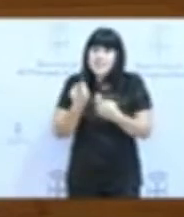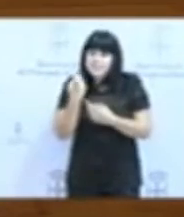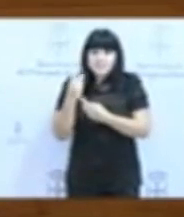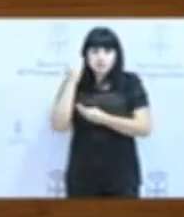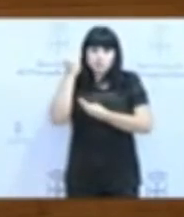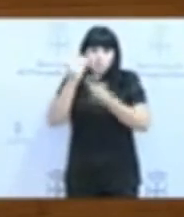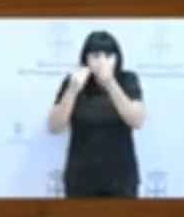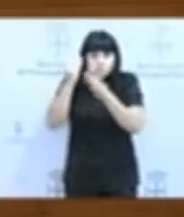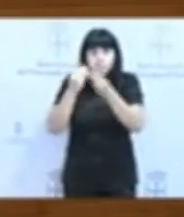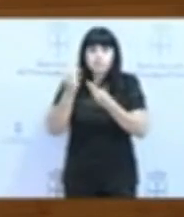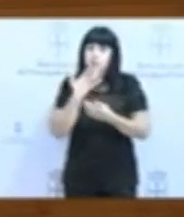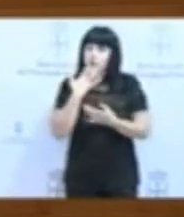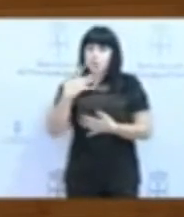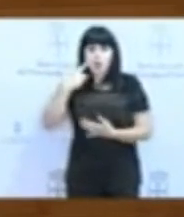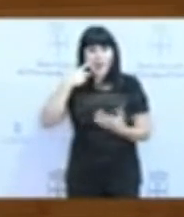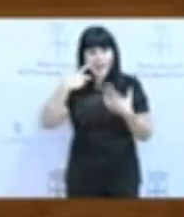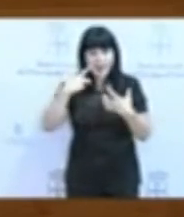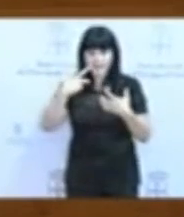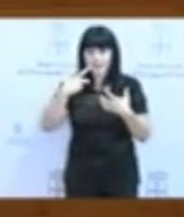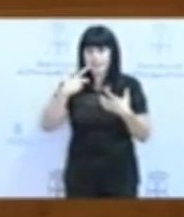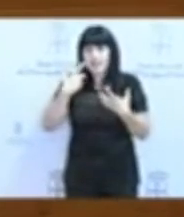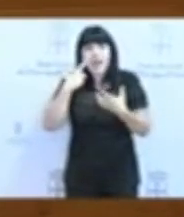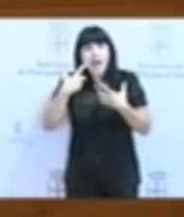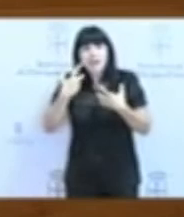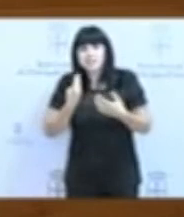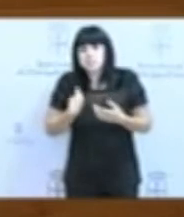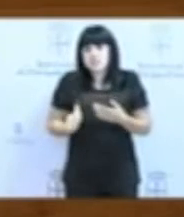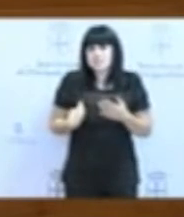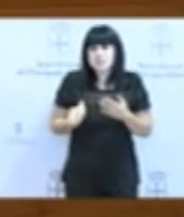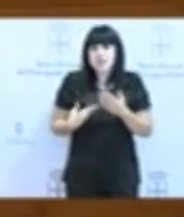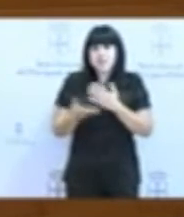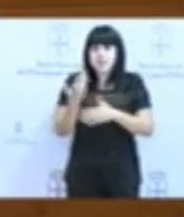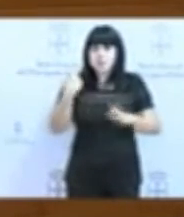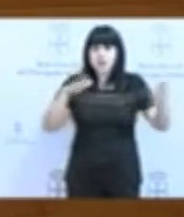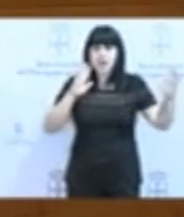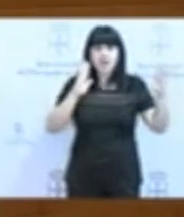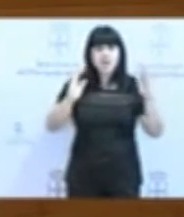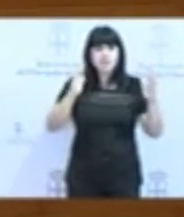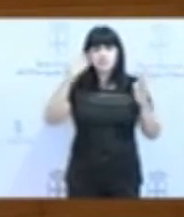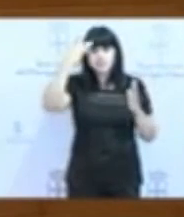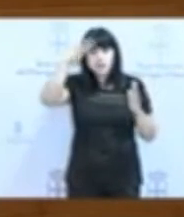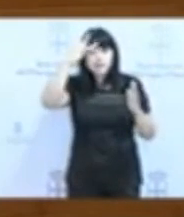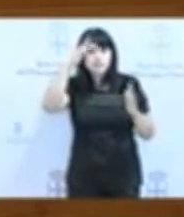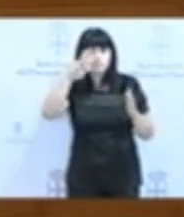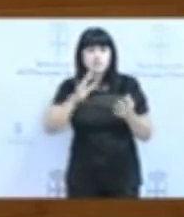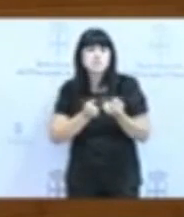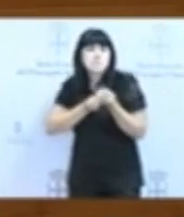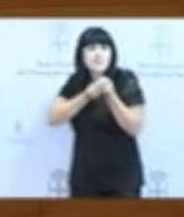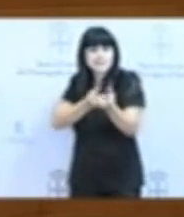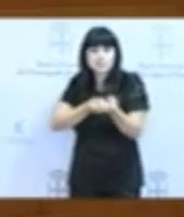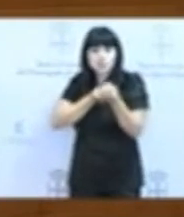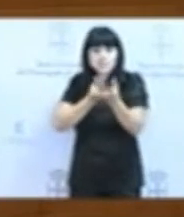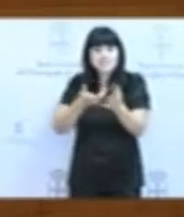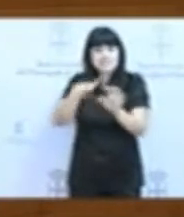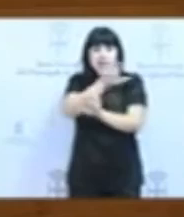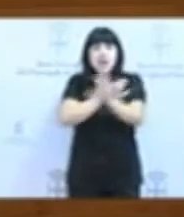Y el arte, por ejemplo, como el que inspiró en una etapa determinada a Alejandro Mieres, ¿no?, el arte expresionista, que era precisamente la